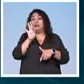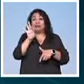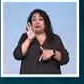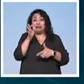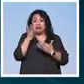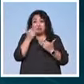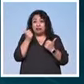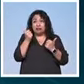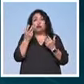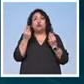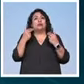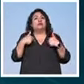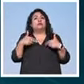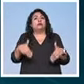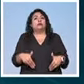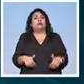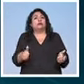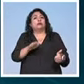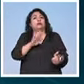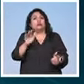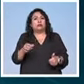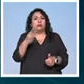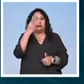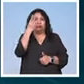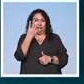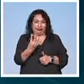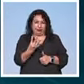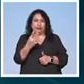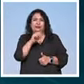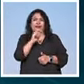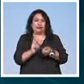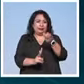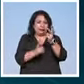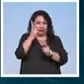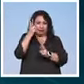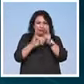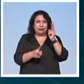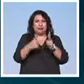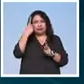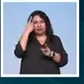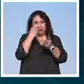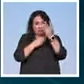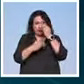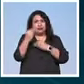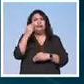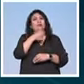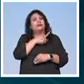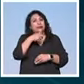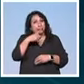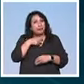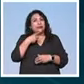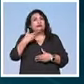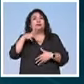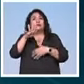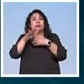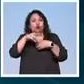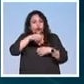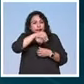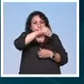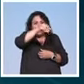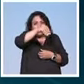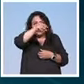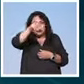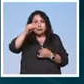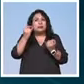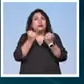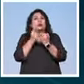seres humanos morirían de hambre pues tres cuartas partes de las plantas que se siembran para comer dependen de que aquellos las